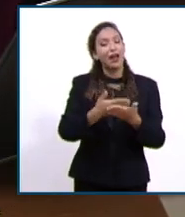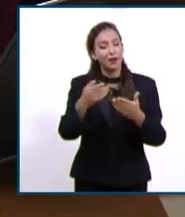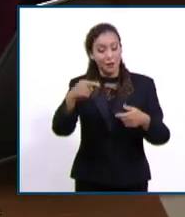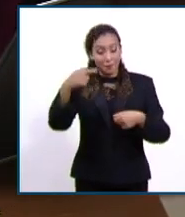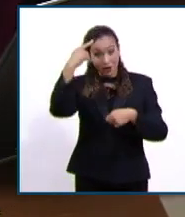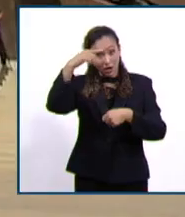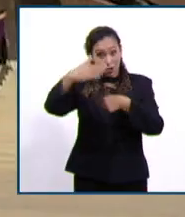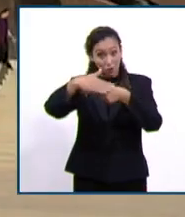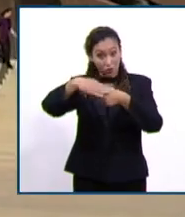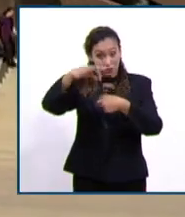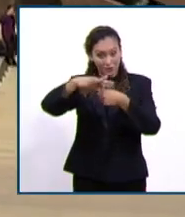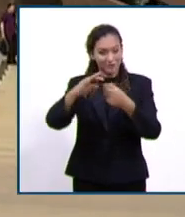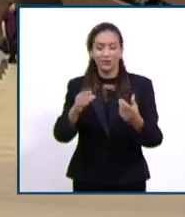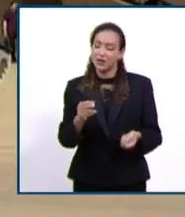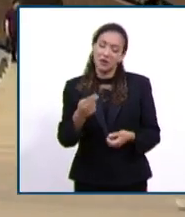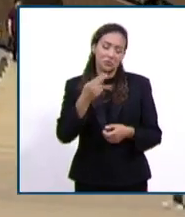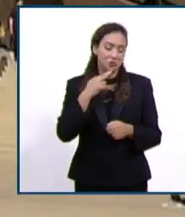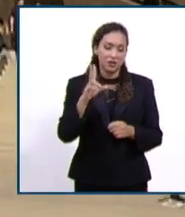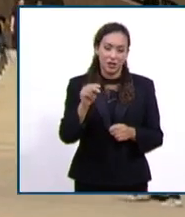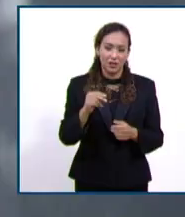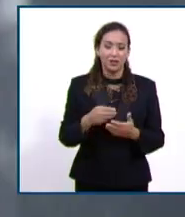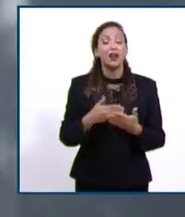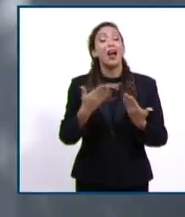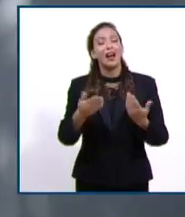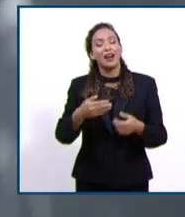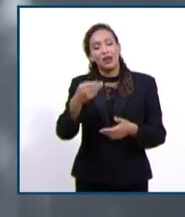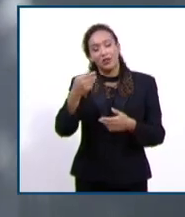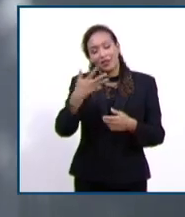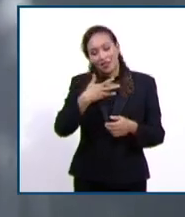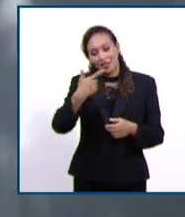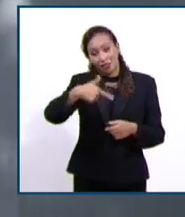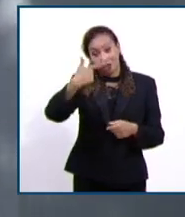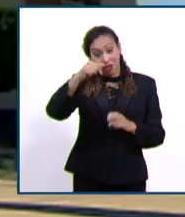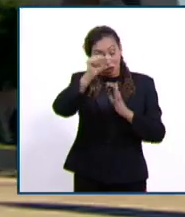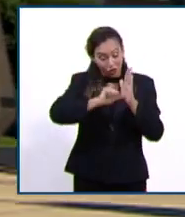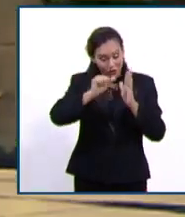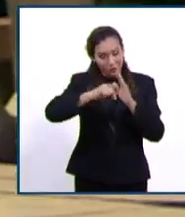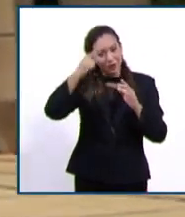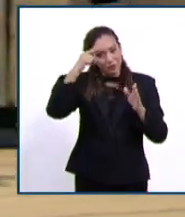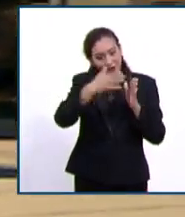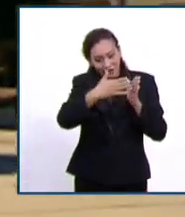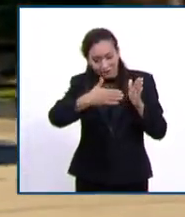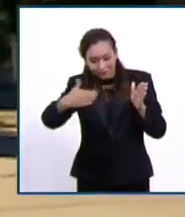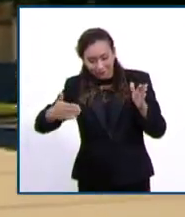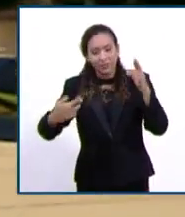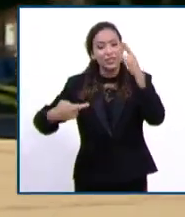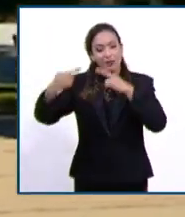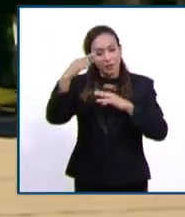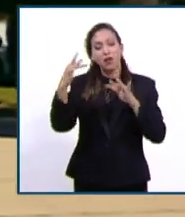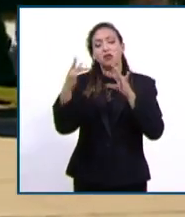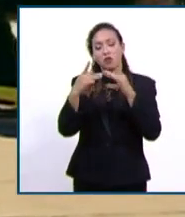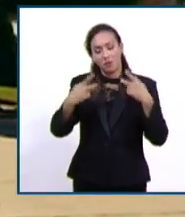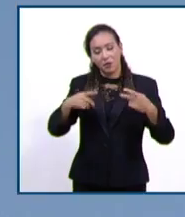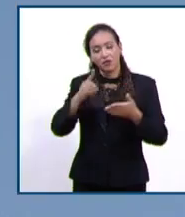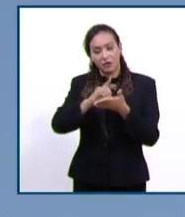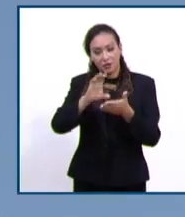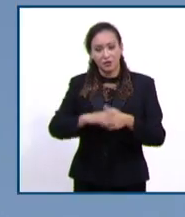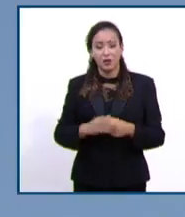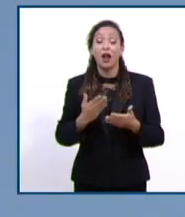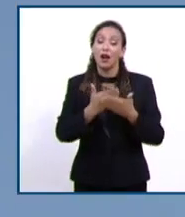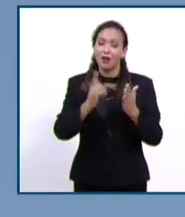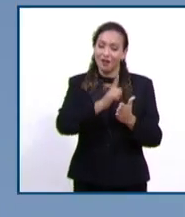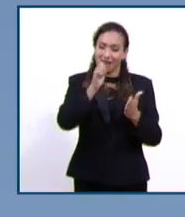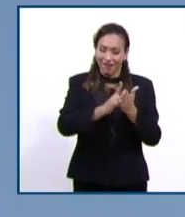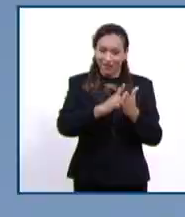electoral y el Congreso local tendrá 12 meses para realizar la consulta y legislar. También invalidó disposiciones de la ley electoral